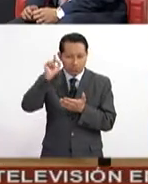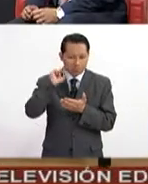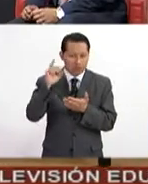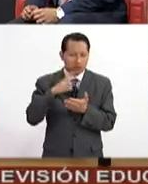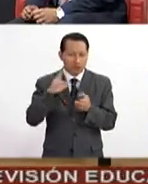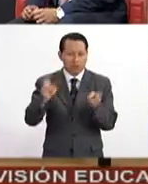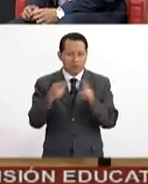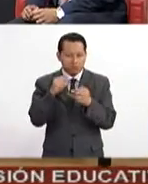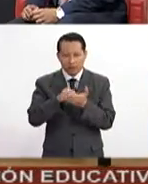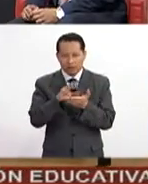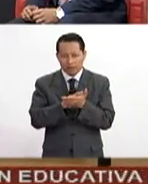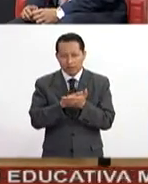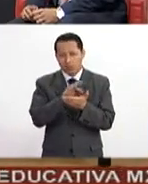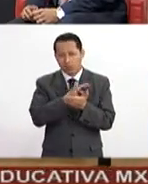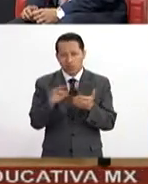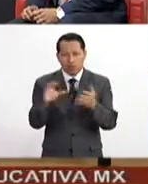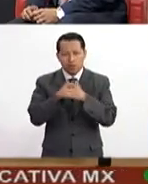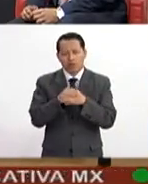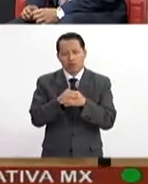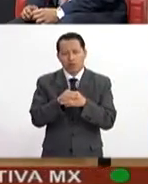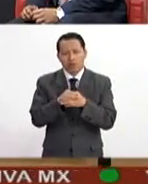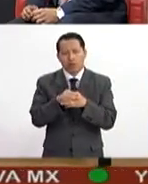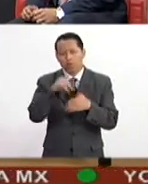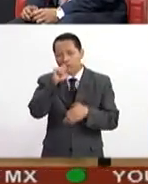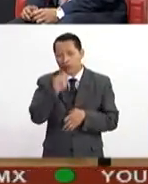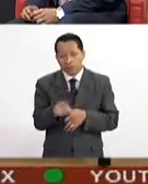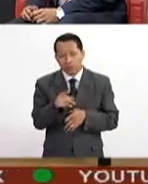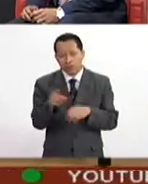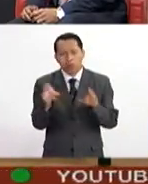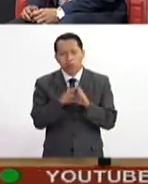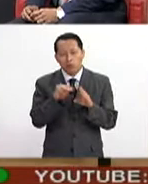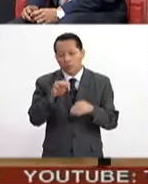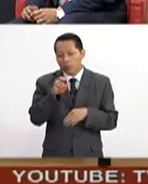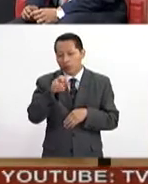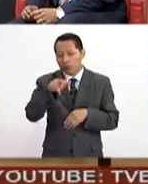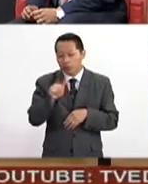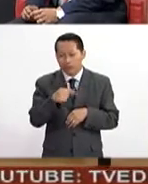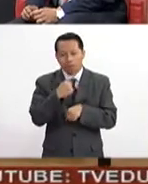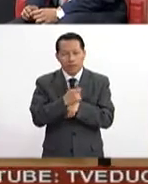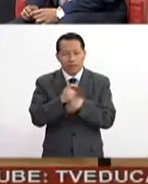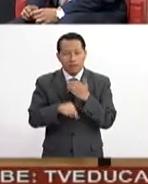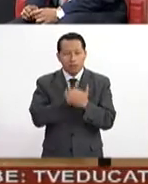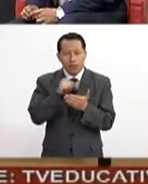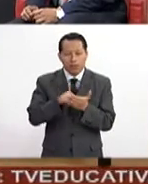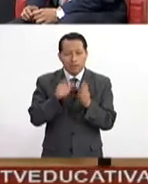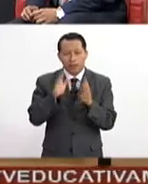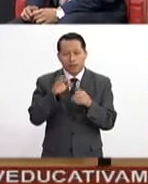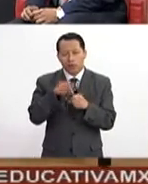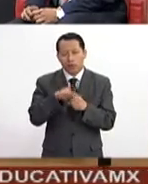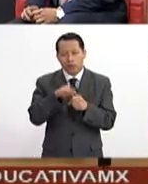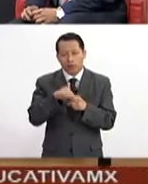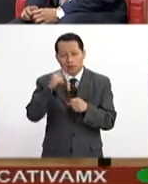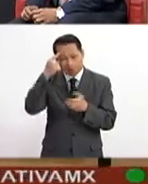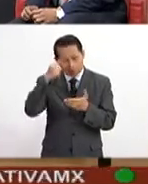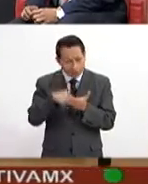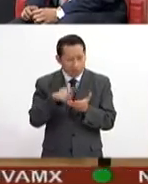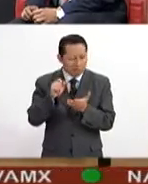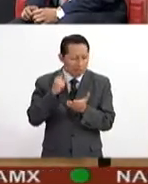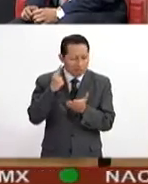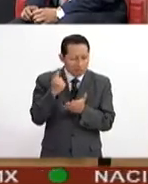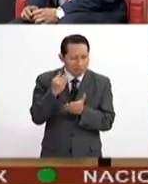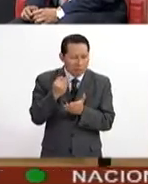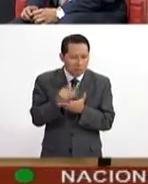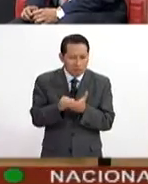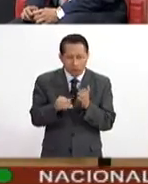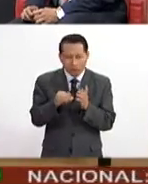el Universal, que se ajusta con lo que ya traíamos todos, Morena pasa a primer lugar, ya es consenso. Creo que salvo una medición que